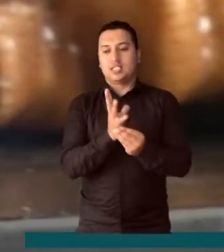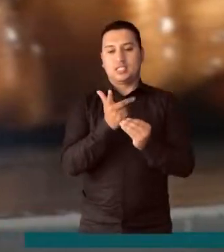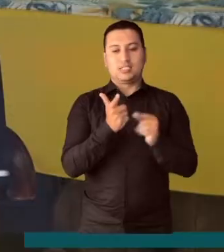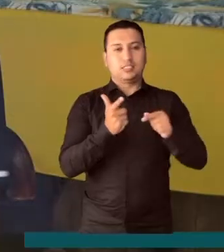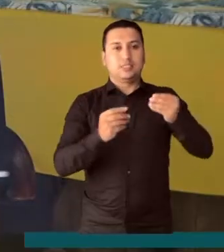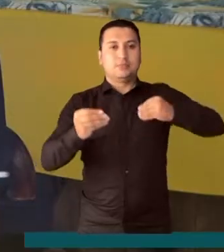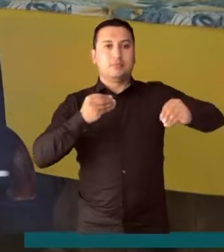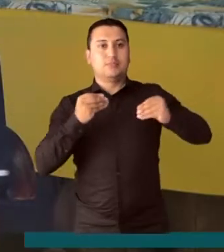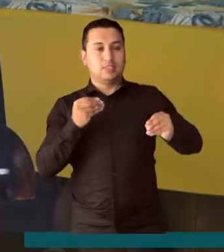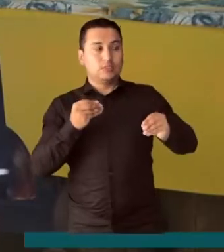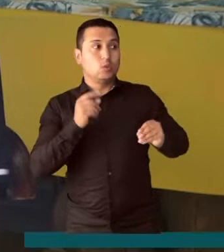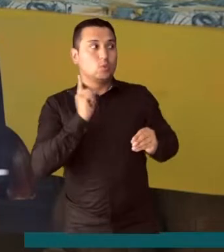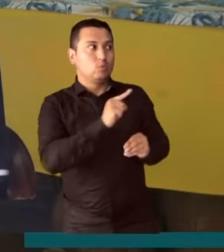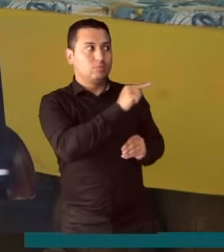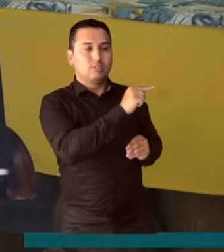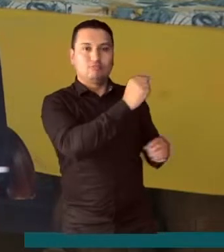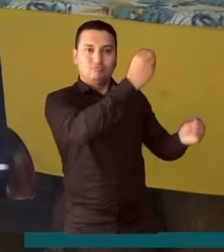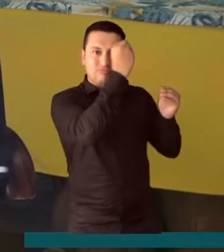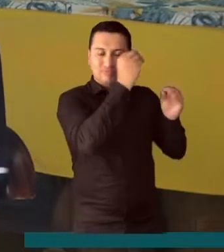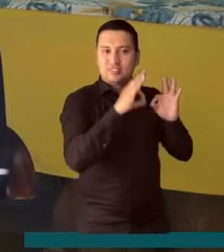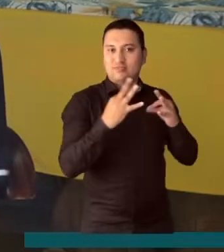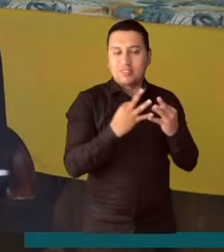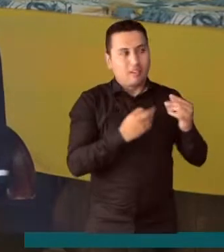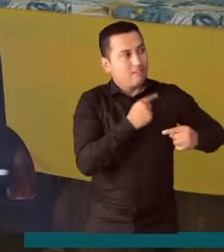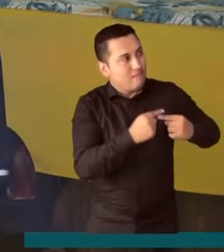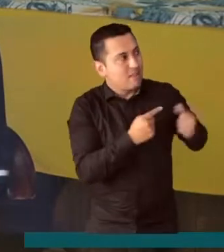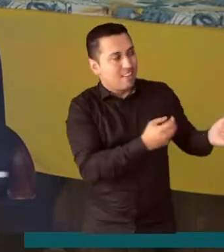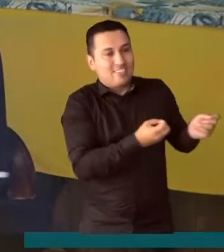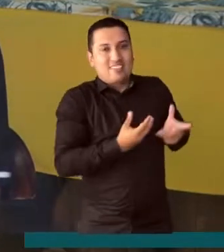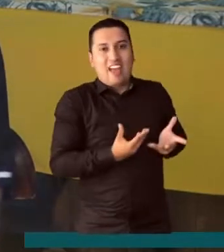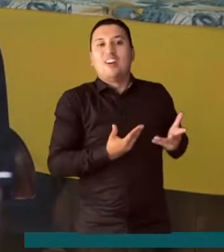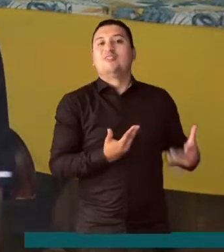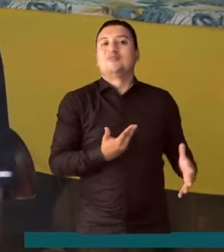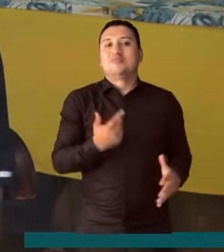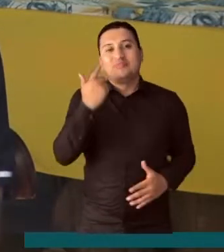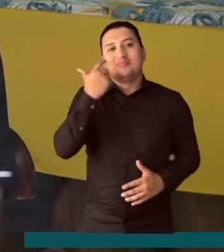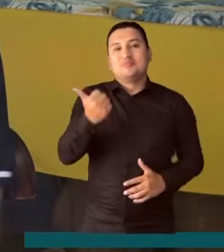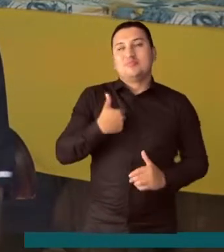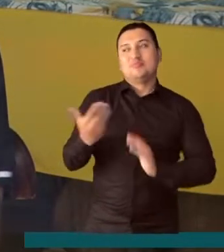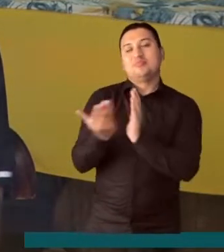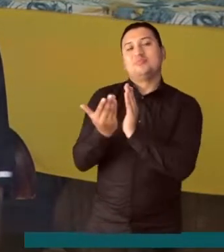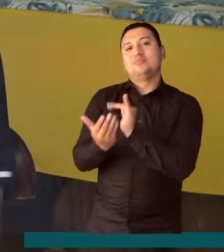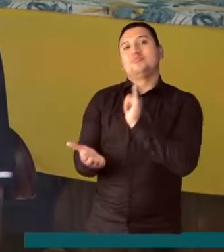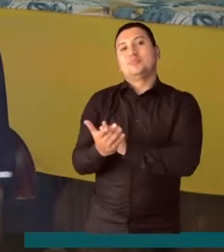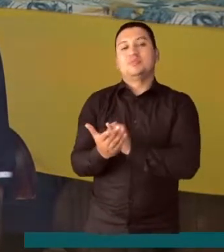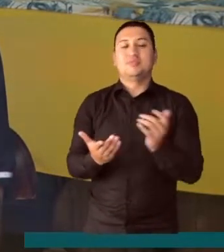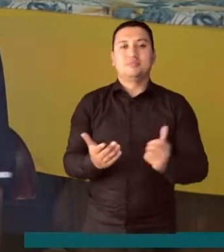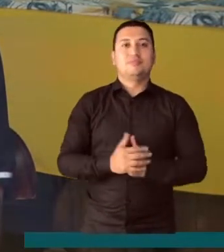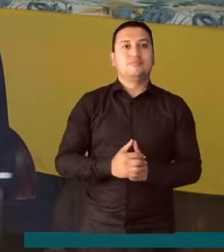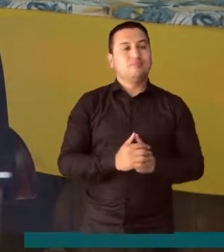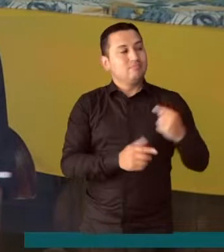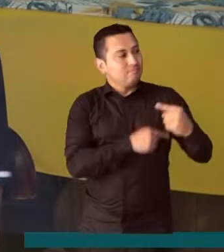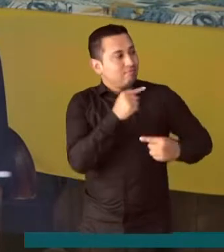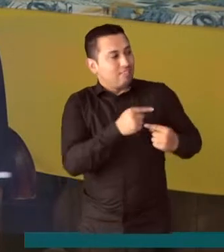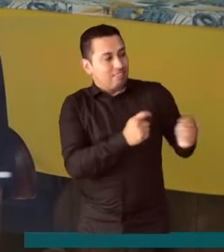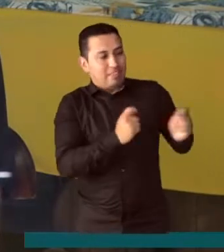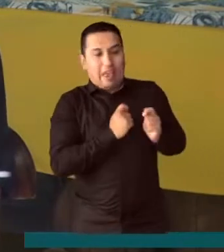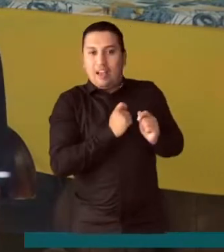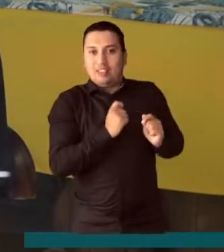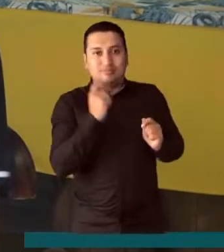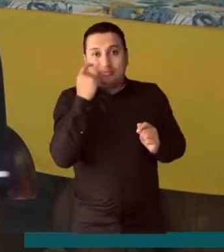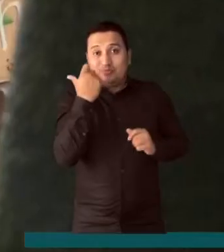su talento a partir de ser familia, ¿no? De compartir como este gen